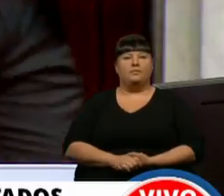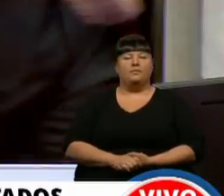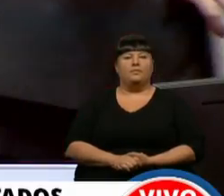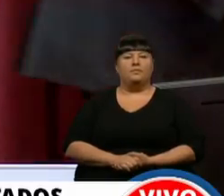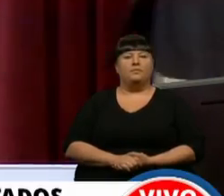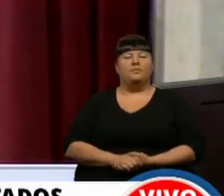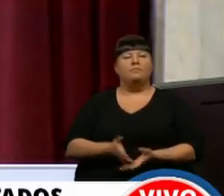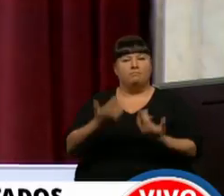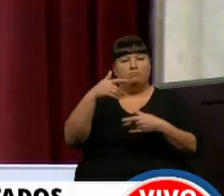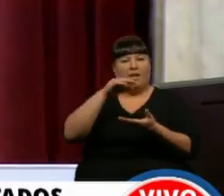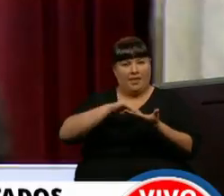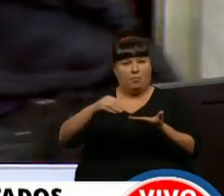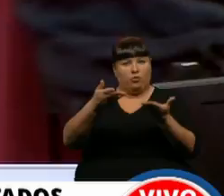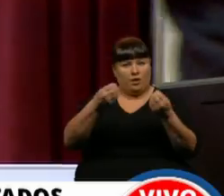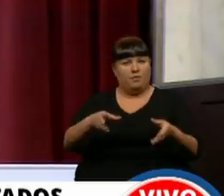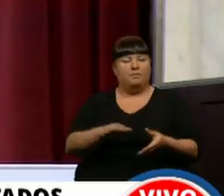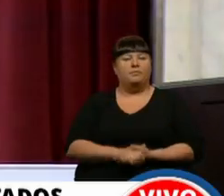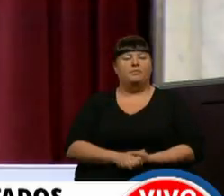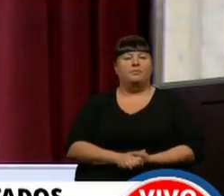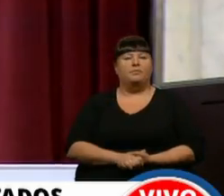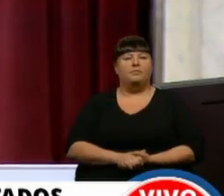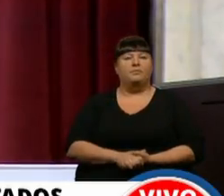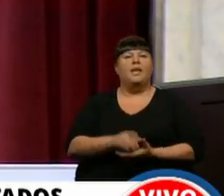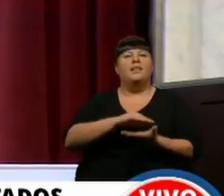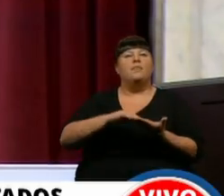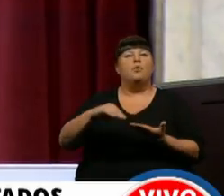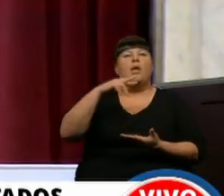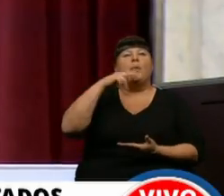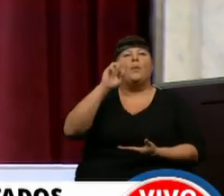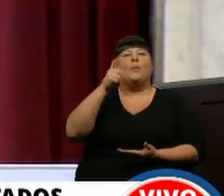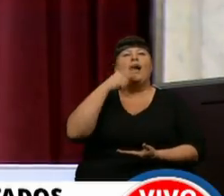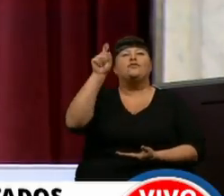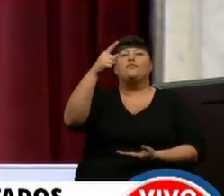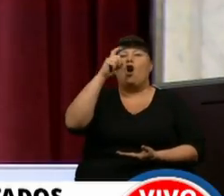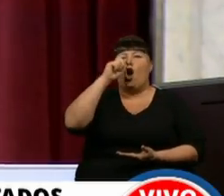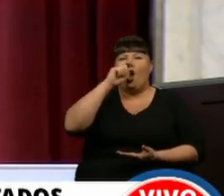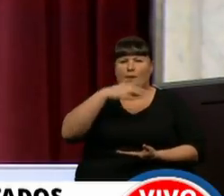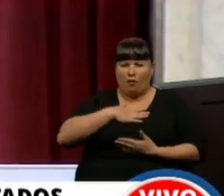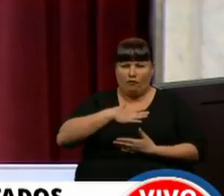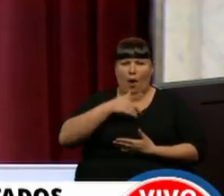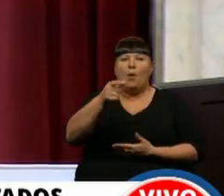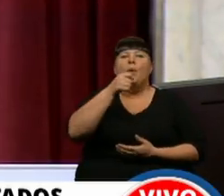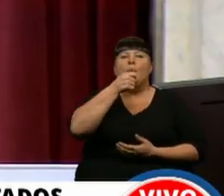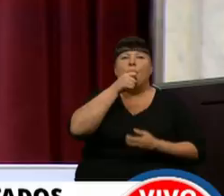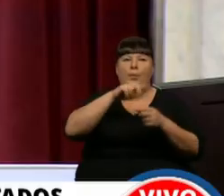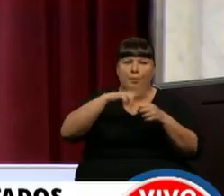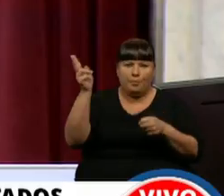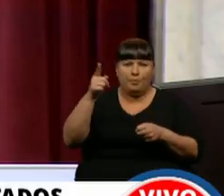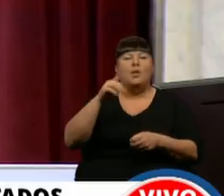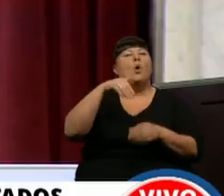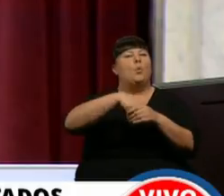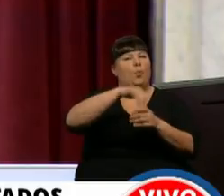metal y diputada no más diputado varas de corrientes por favor si le dan micrófonos